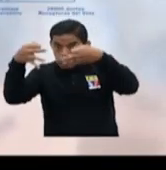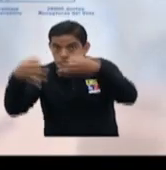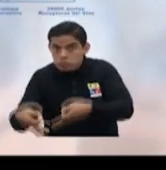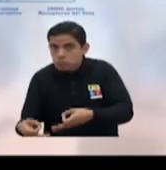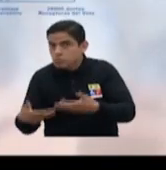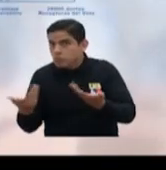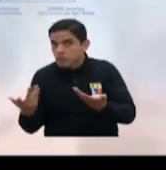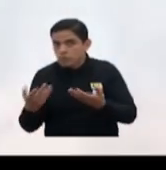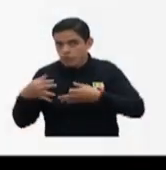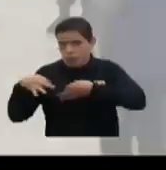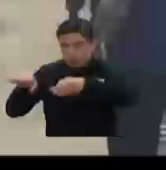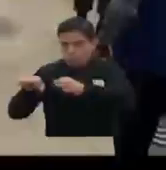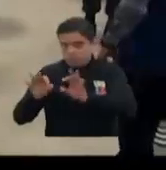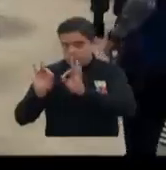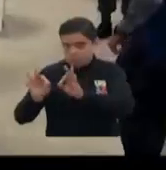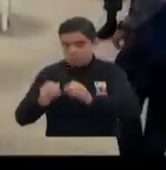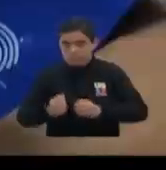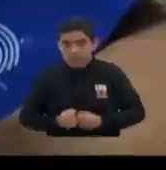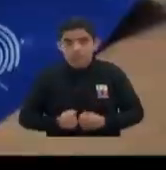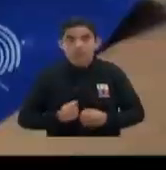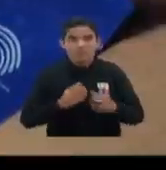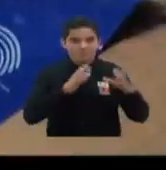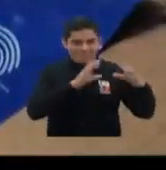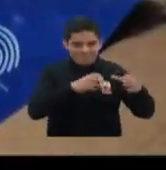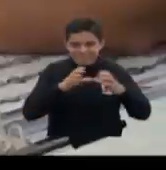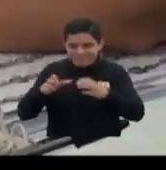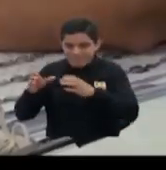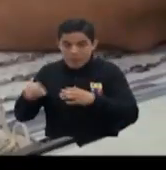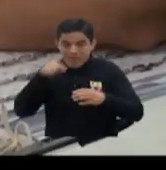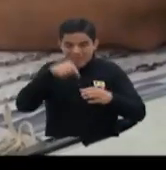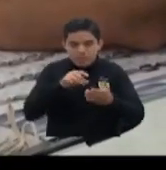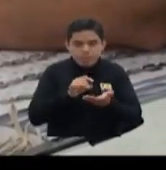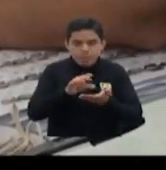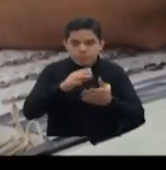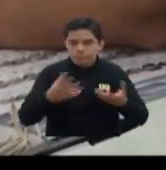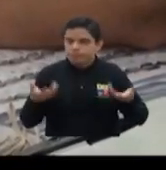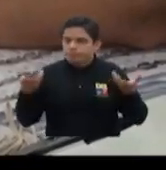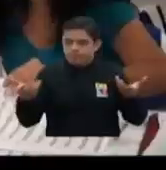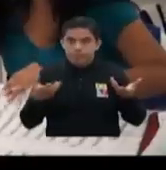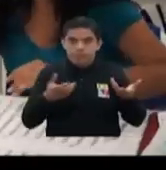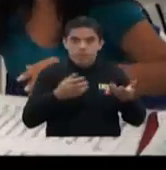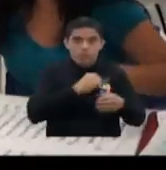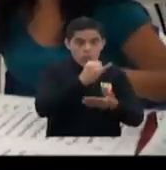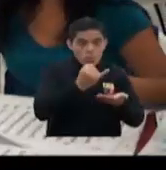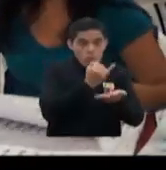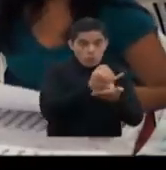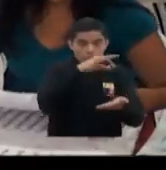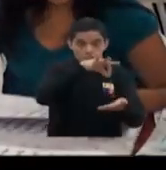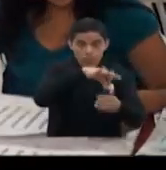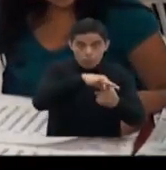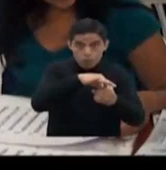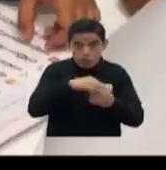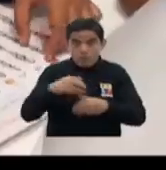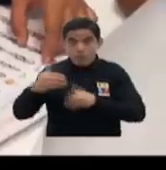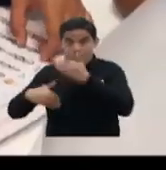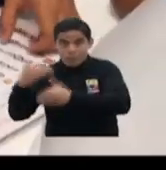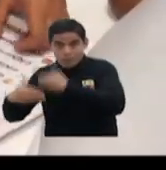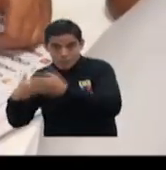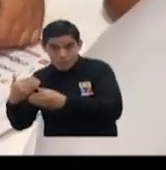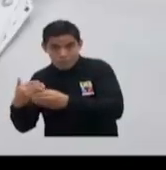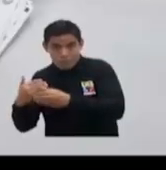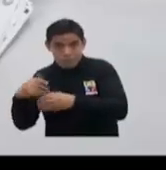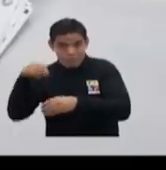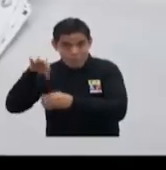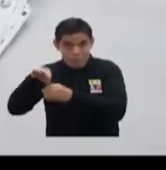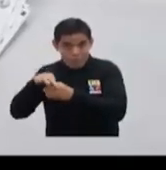Resultados oficiales. Con la eliminación de las juntas intermedias de escrutinio, el Consejo Nacional Electoral puso en marcha un moderno